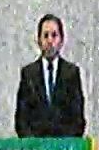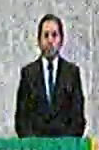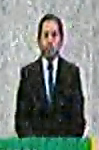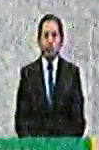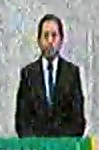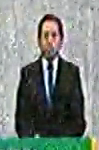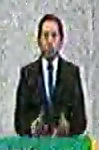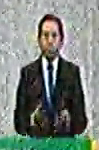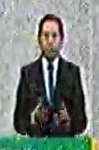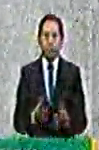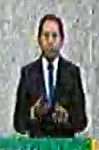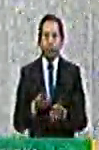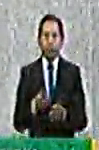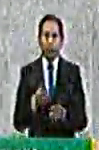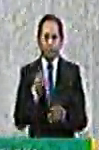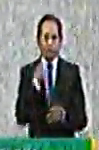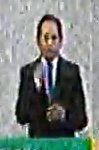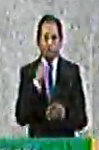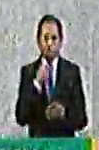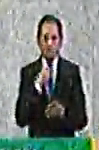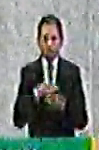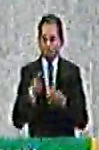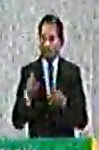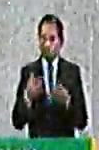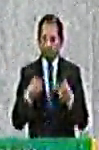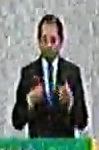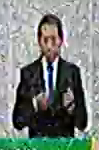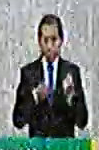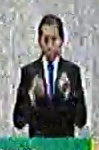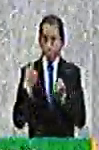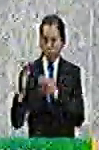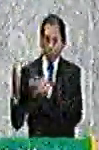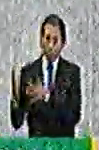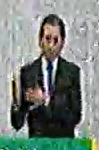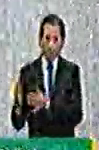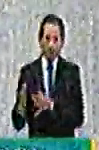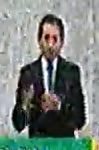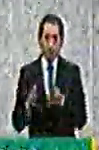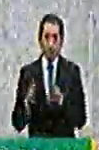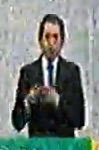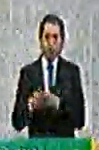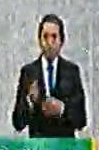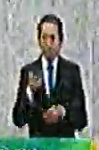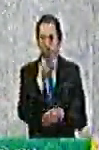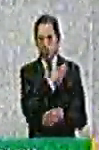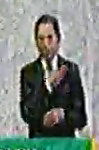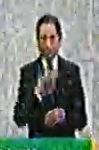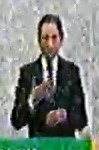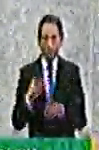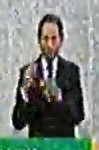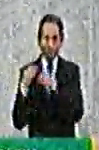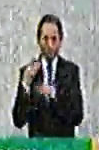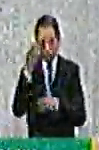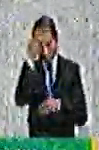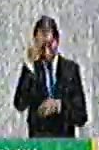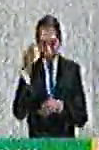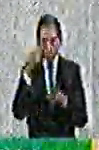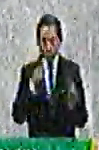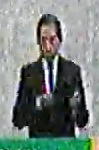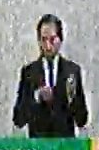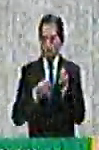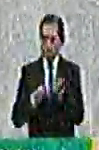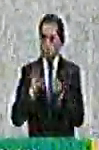Acaba de pasar la transmisión de mando, el bastón de mando por parte del presidente en ejercicio Álvaro